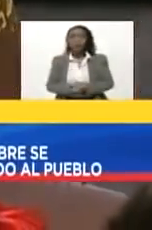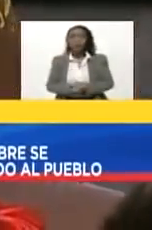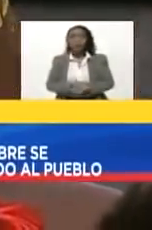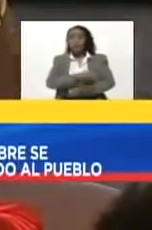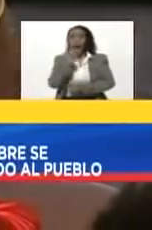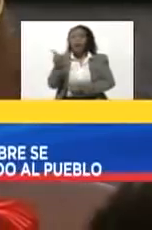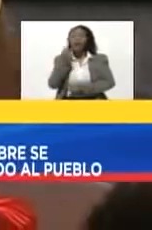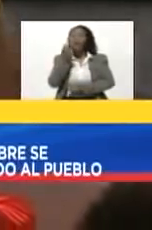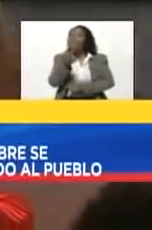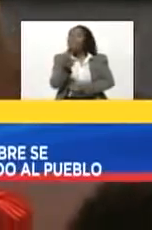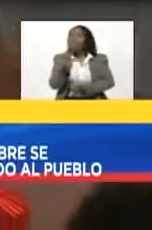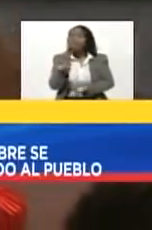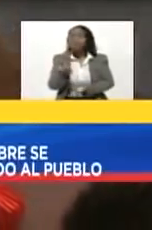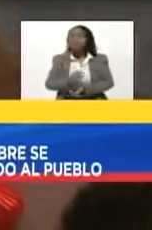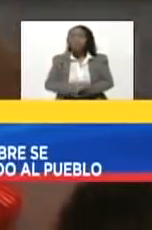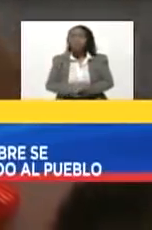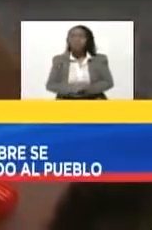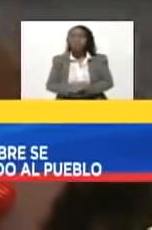Ellos